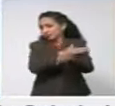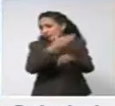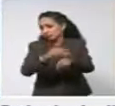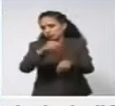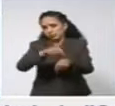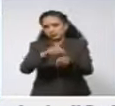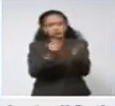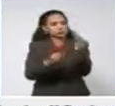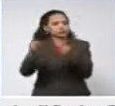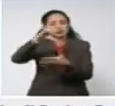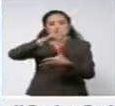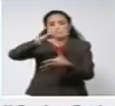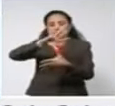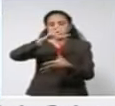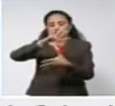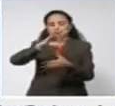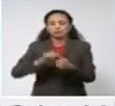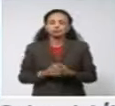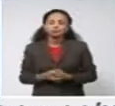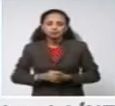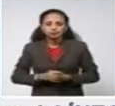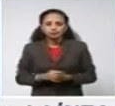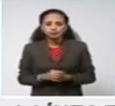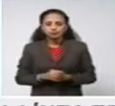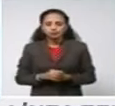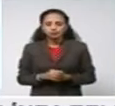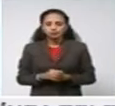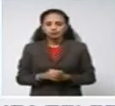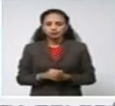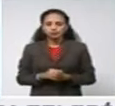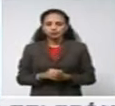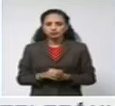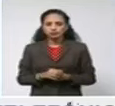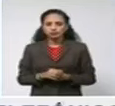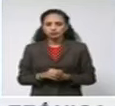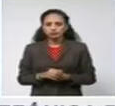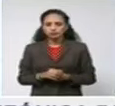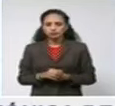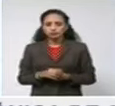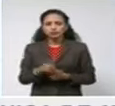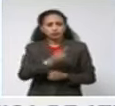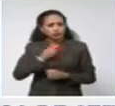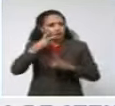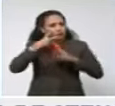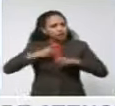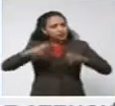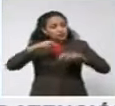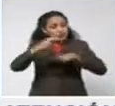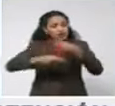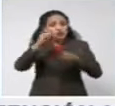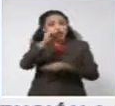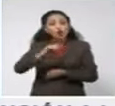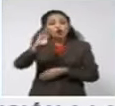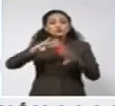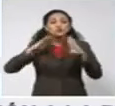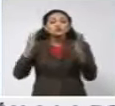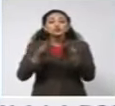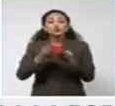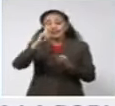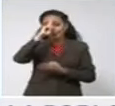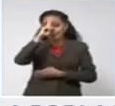revisión de este artículo, de esta actualización que hace la Organización Mundial de la Salud,